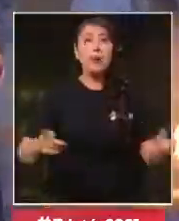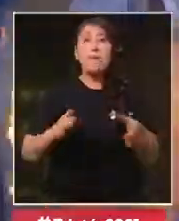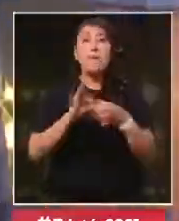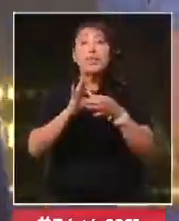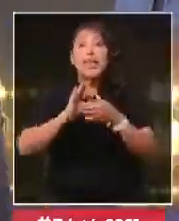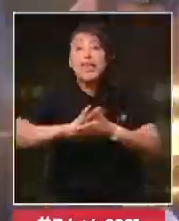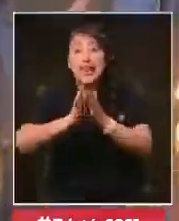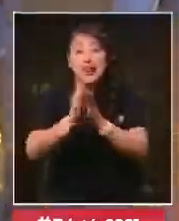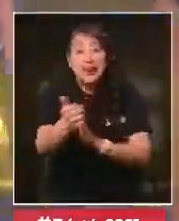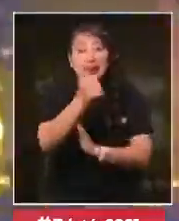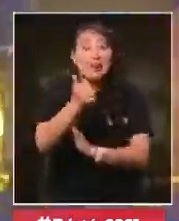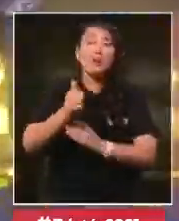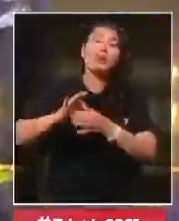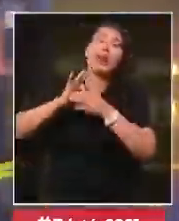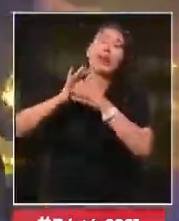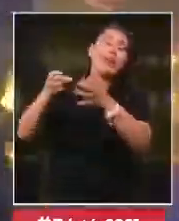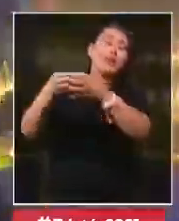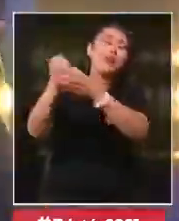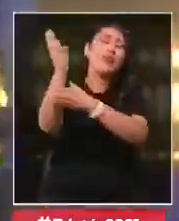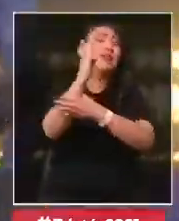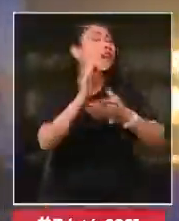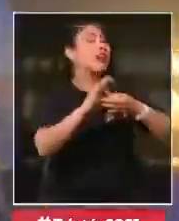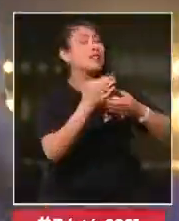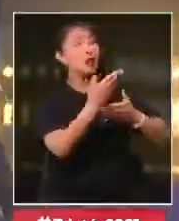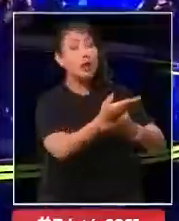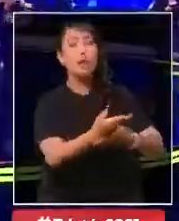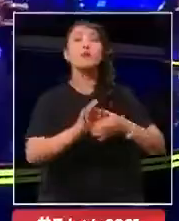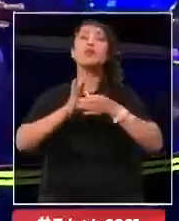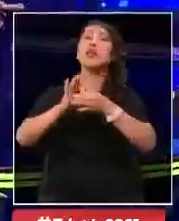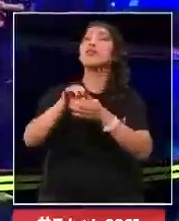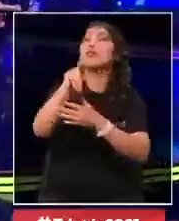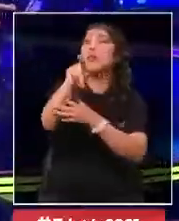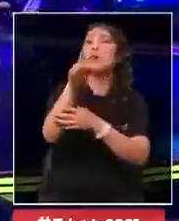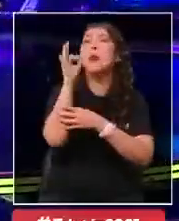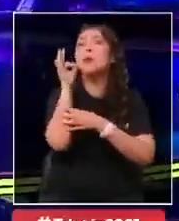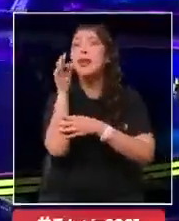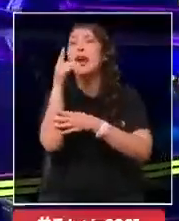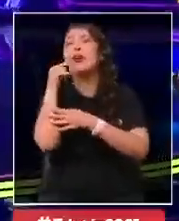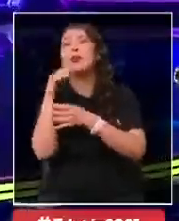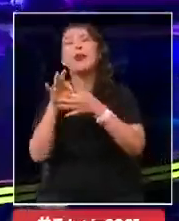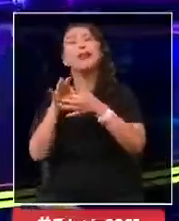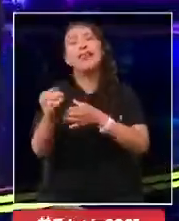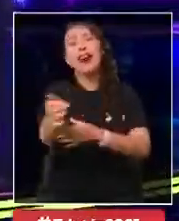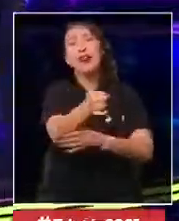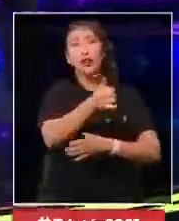Vamos a seguir aportando. Gracias. Venga. Gracias, Fran. Gracias, Brunito.